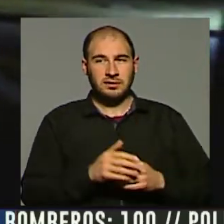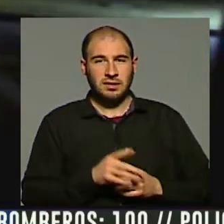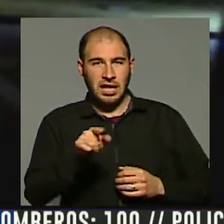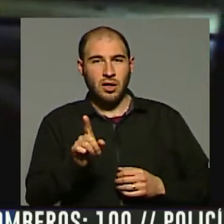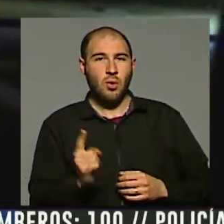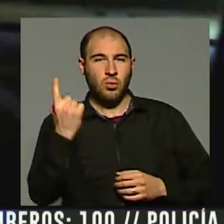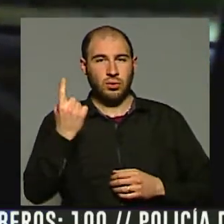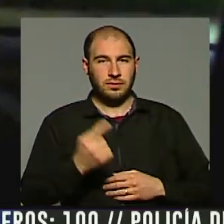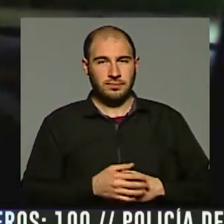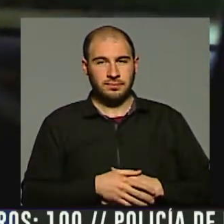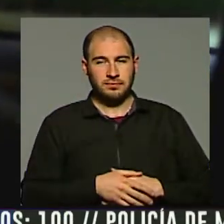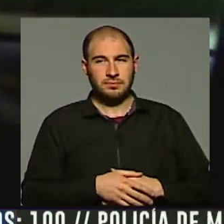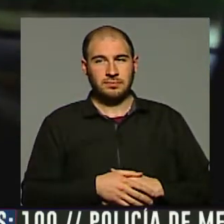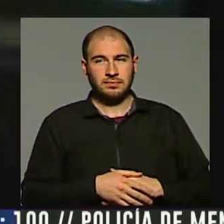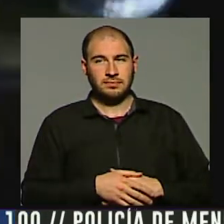el Uno.